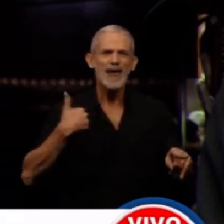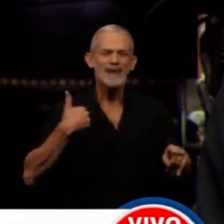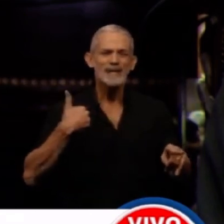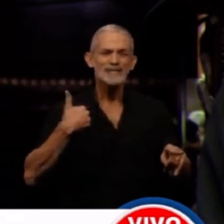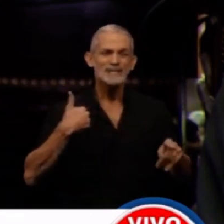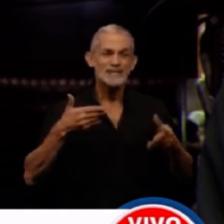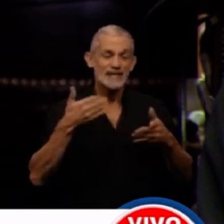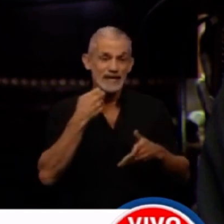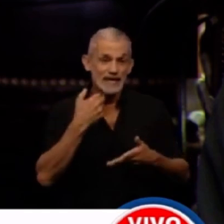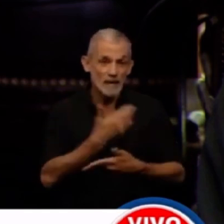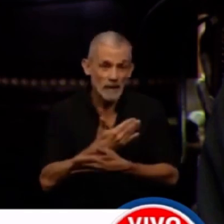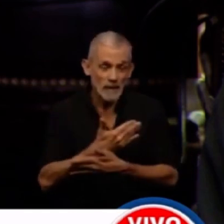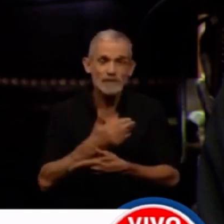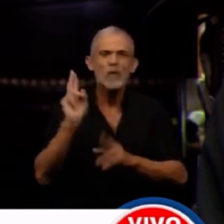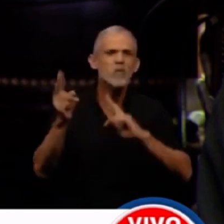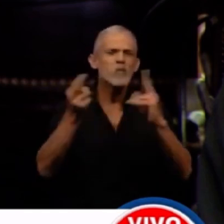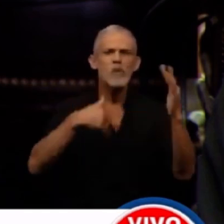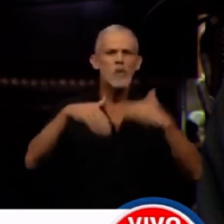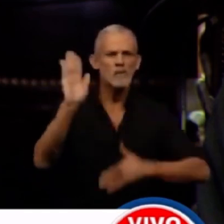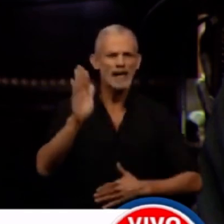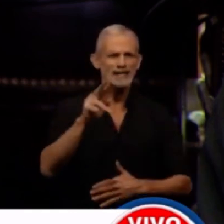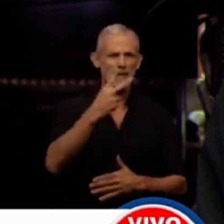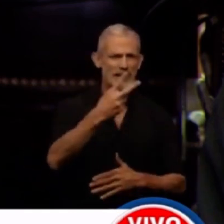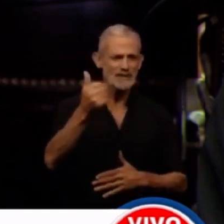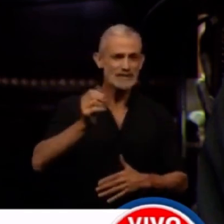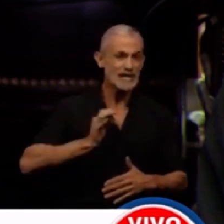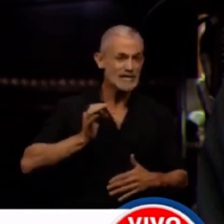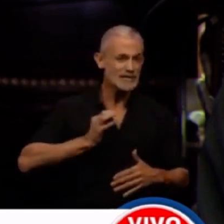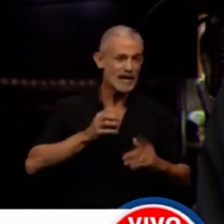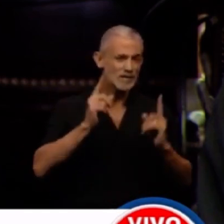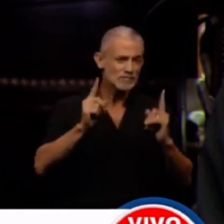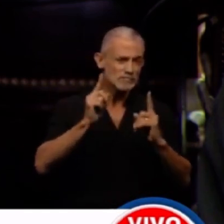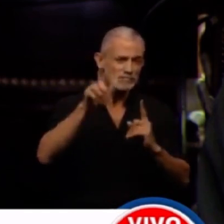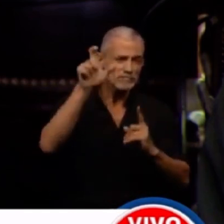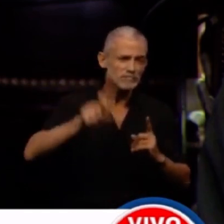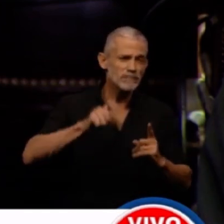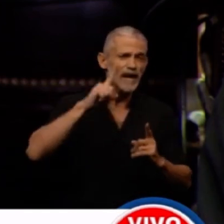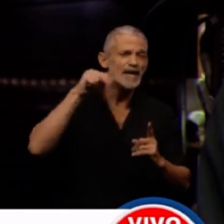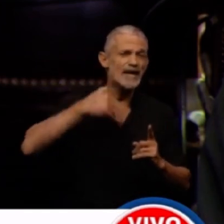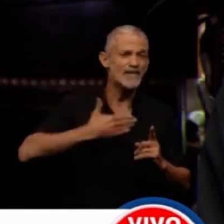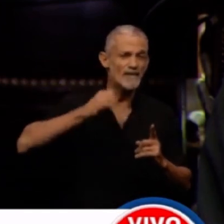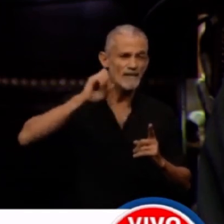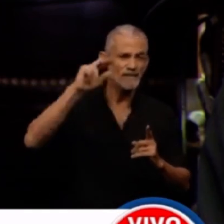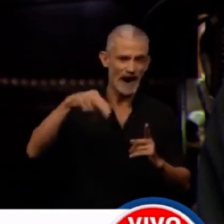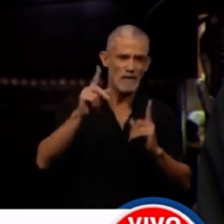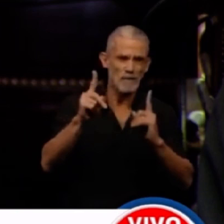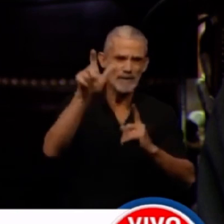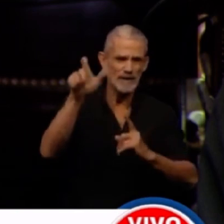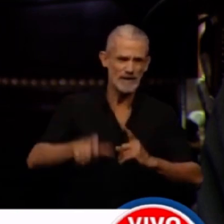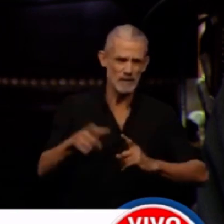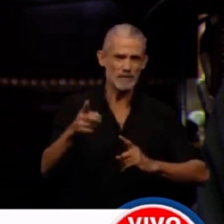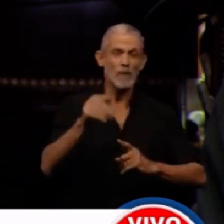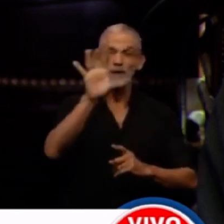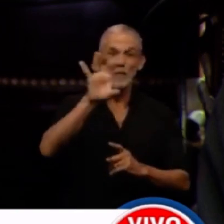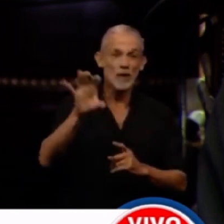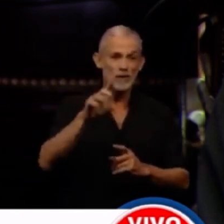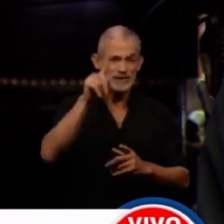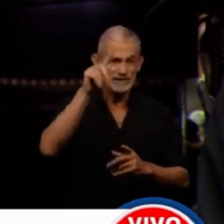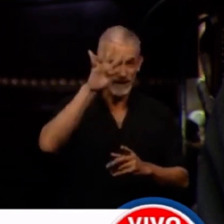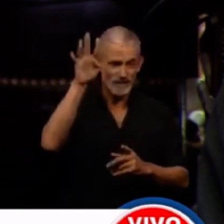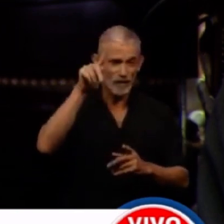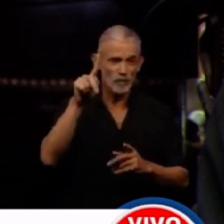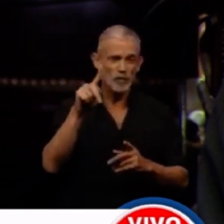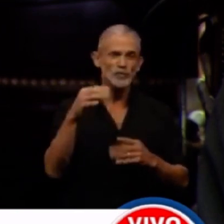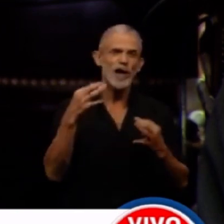esa provincia que gobierna durante 26 años Gildo Infrán. Una provincia que depende de